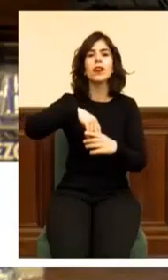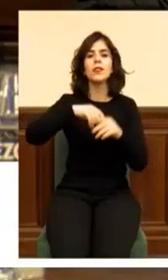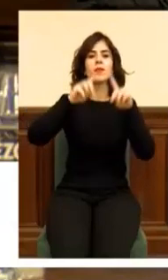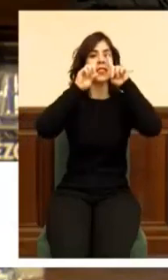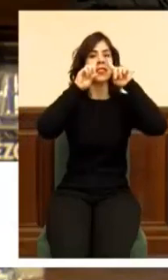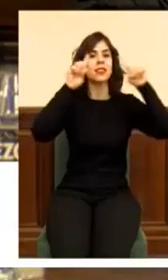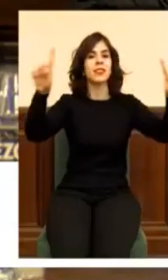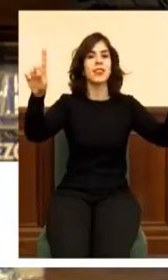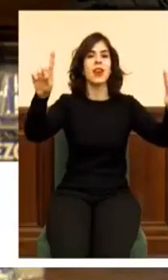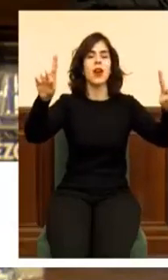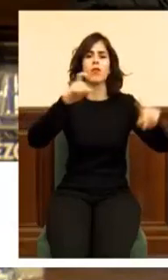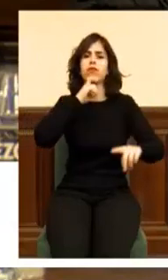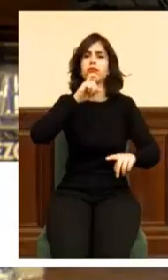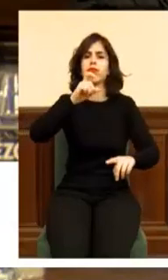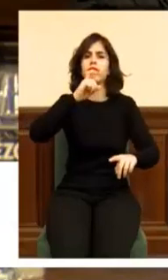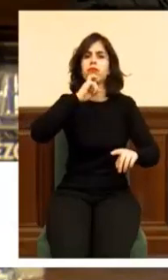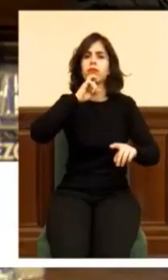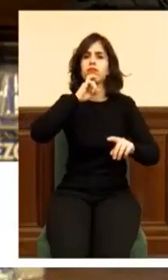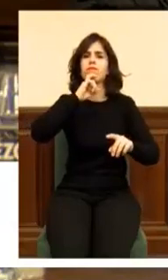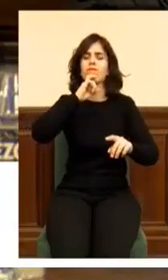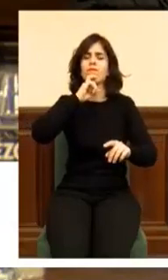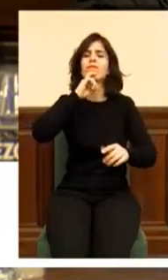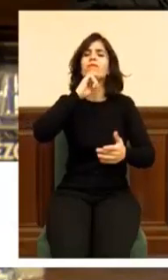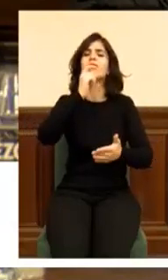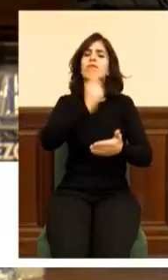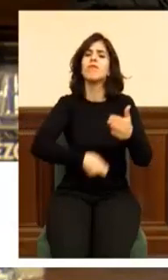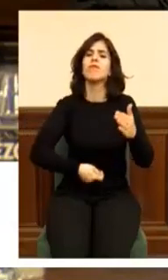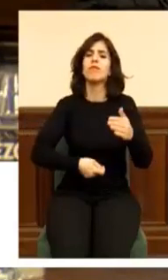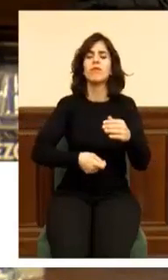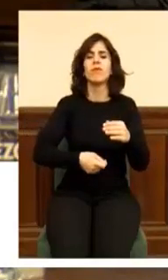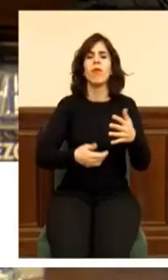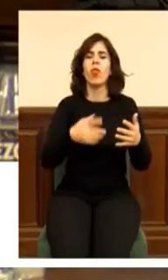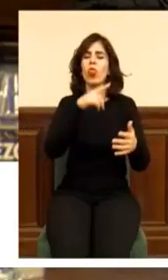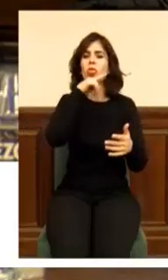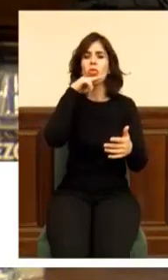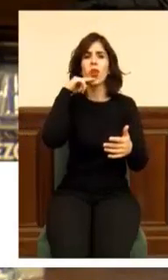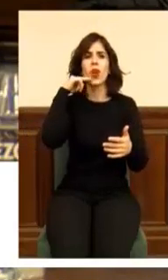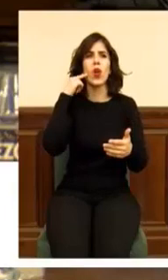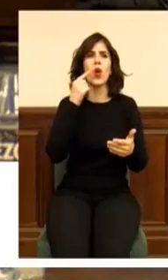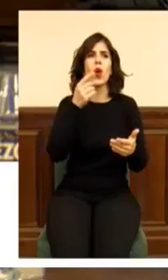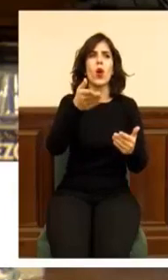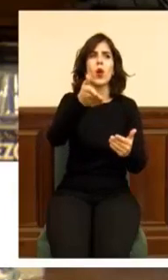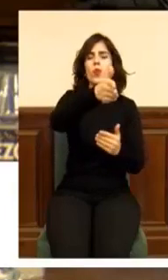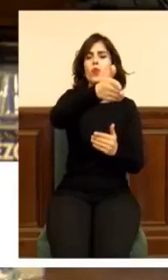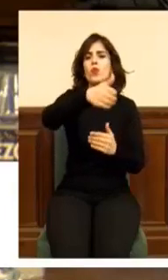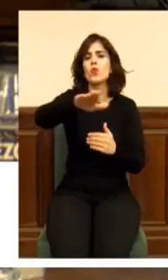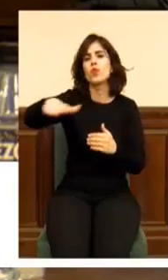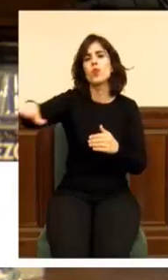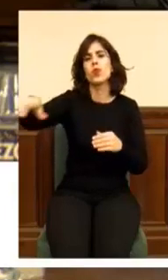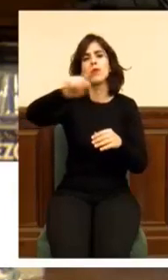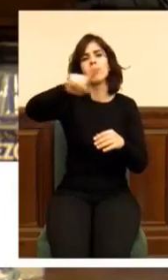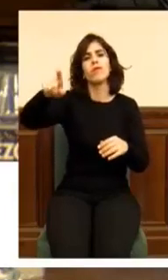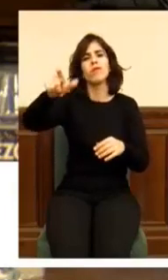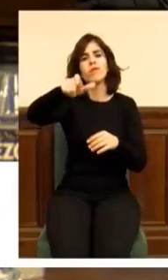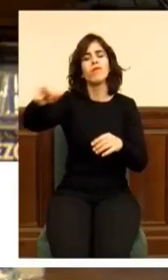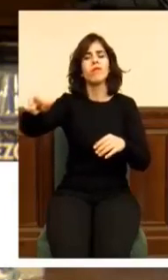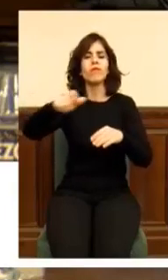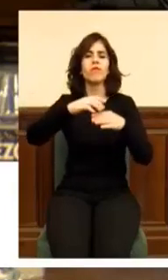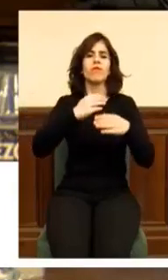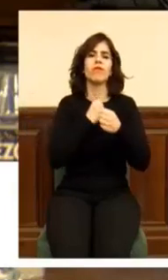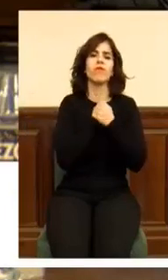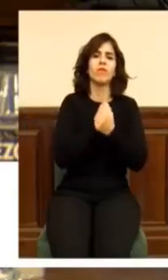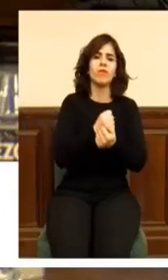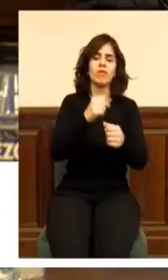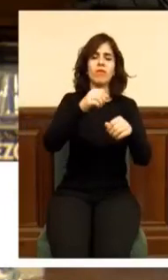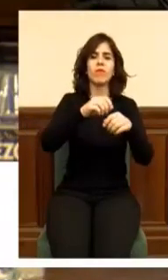año especialmente difícil que ha dejado un reguero de dolor y de pérdida de seres queridos en decenas